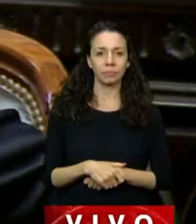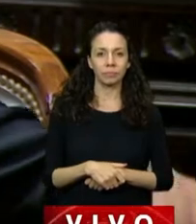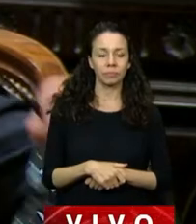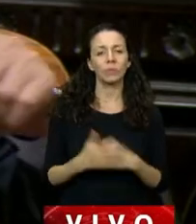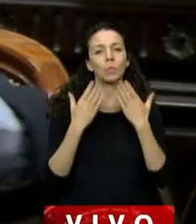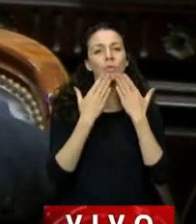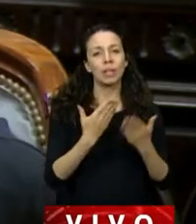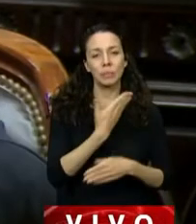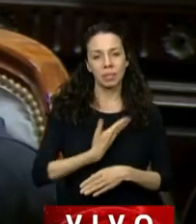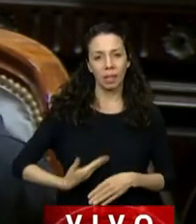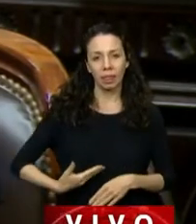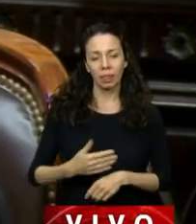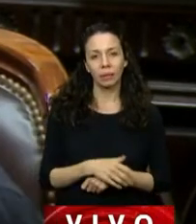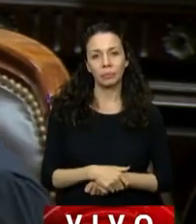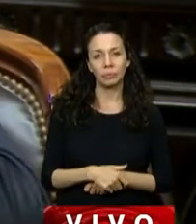Gracias, señor presidente.